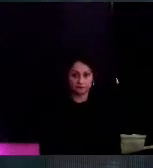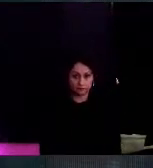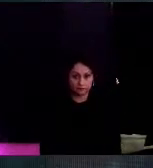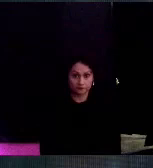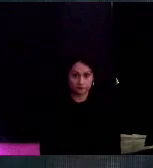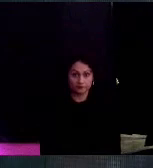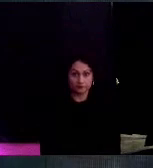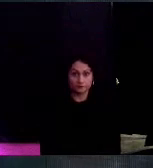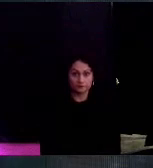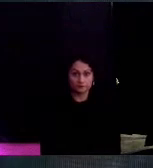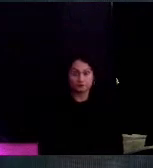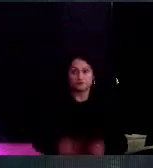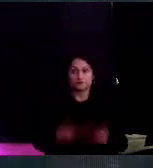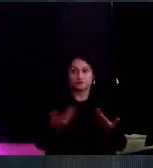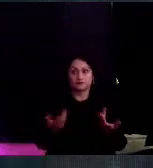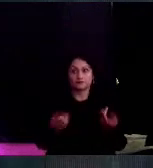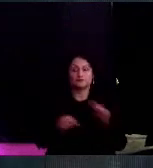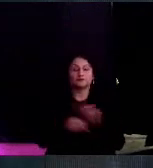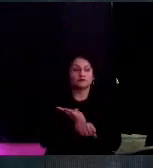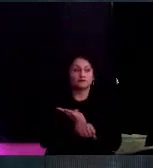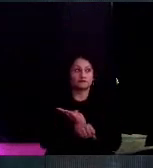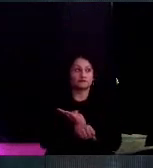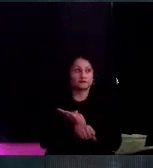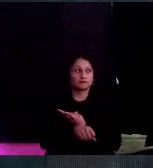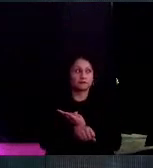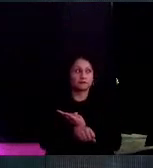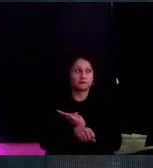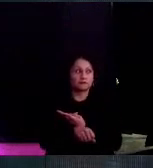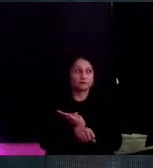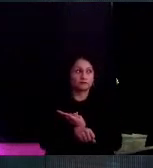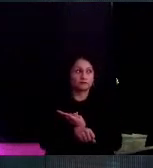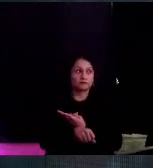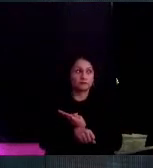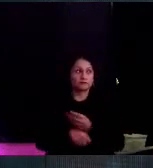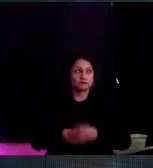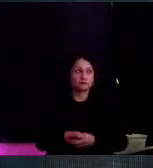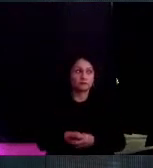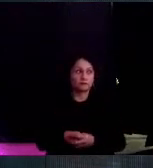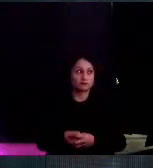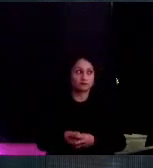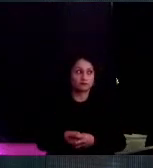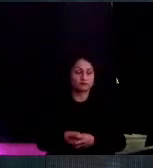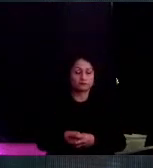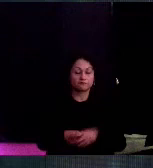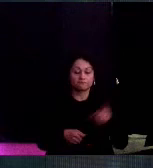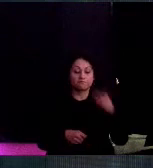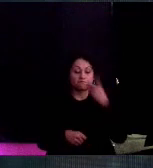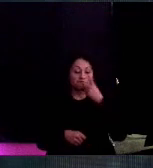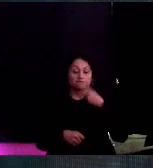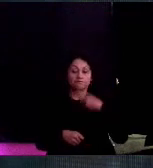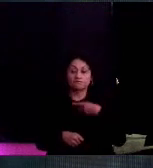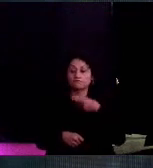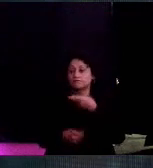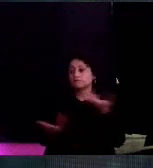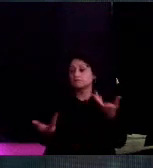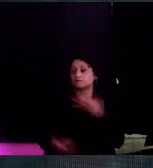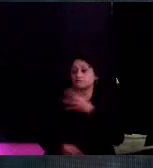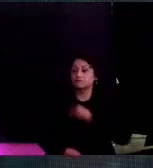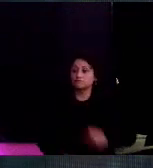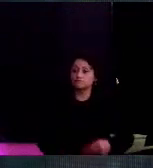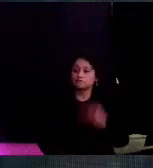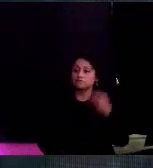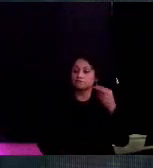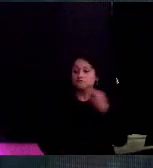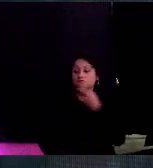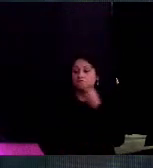Pues con la novedad de que su hija se suicidó, con esa delicadeza, nos dieron la